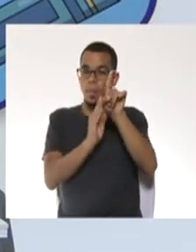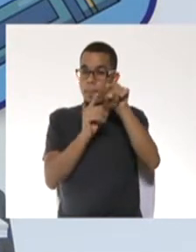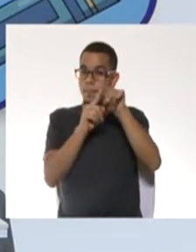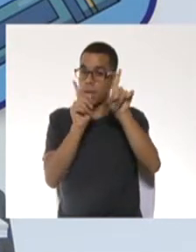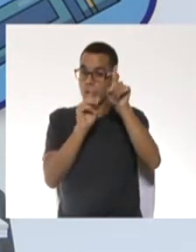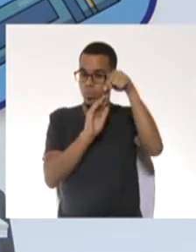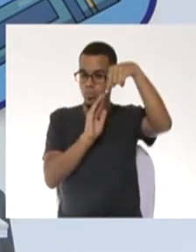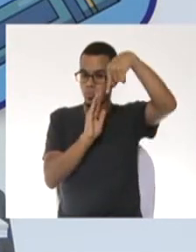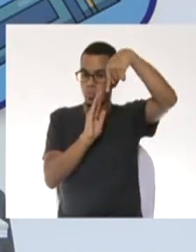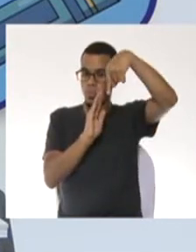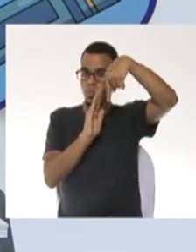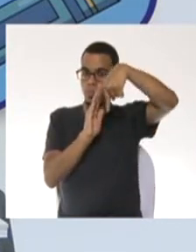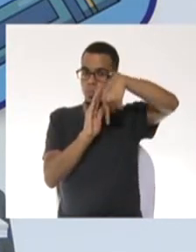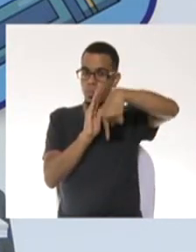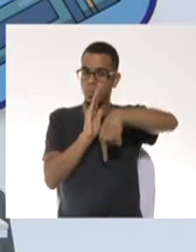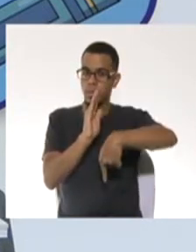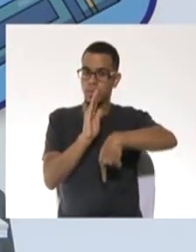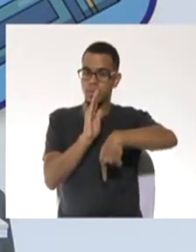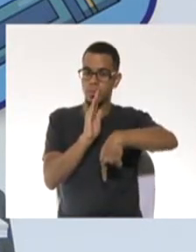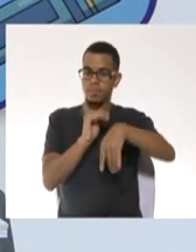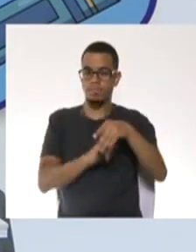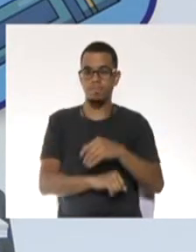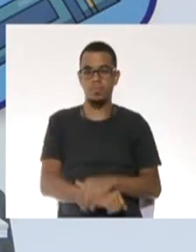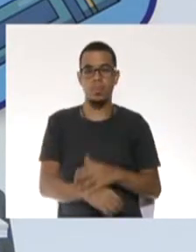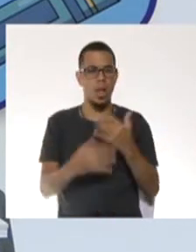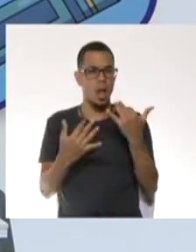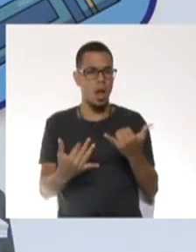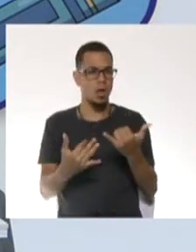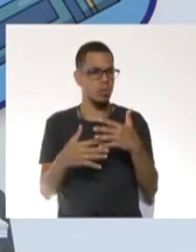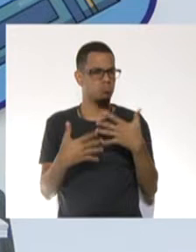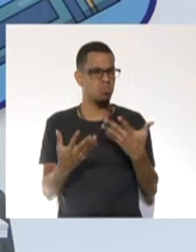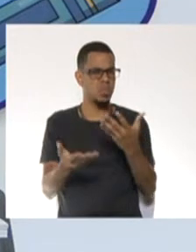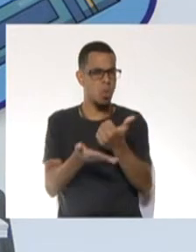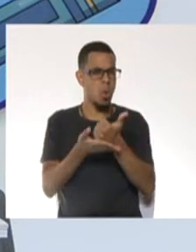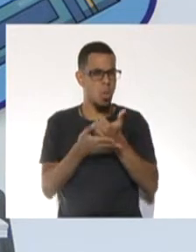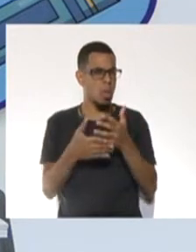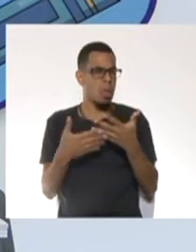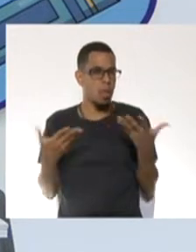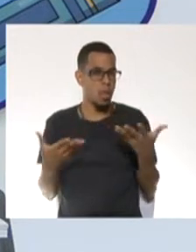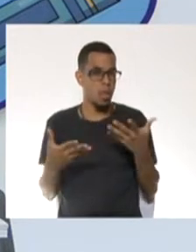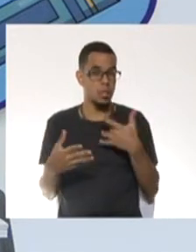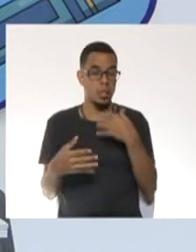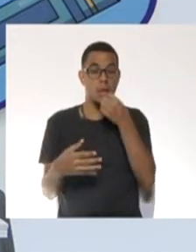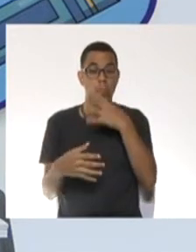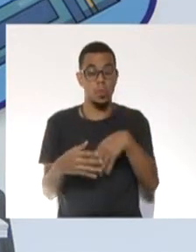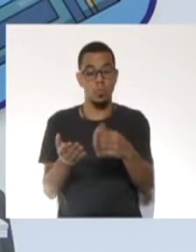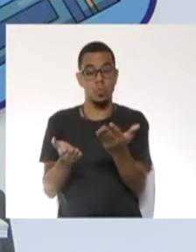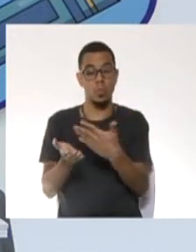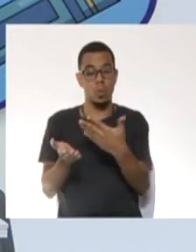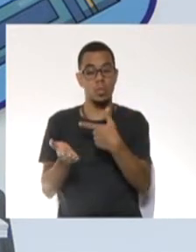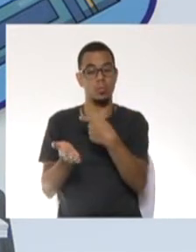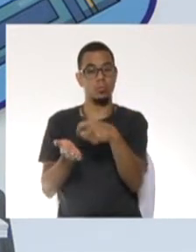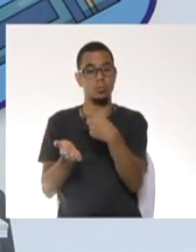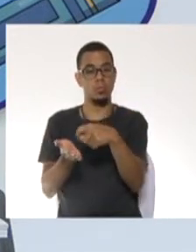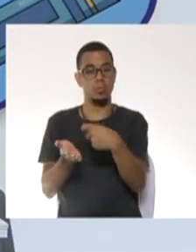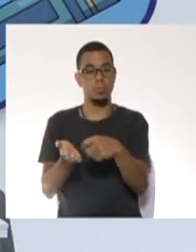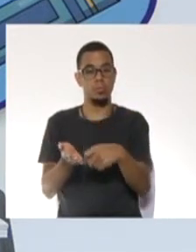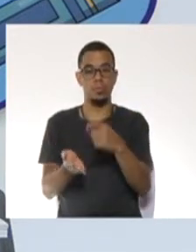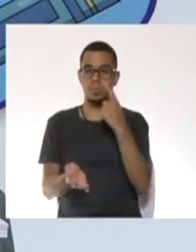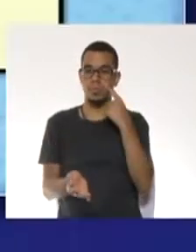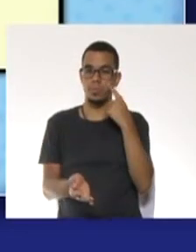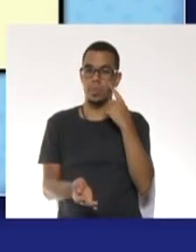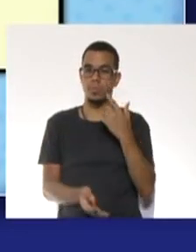qué aplica en nuestra vida cotidiana. Así que papel y lápiz, porque vamos a tomar nuestros apuntes. Acompáñenos a ver las